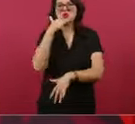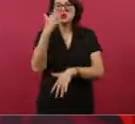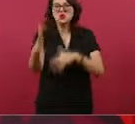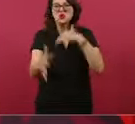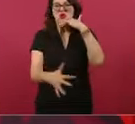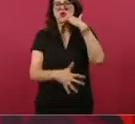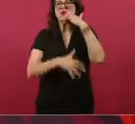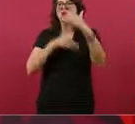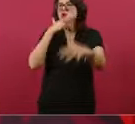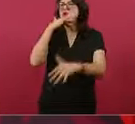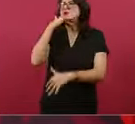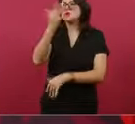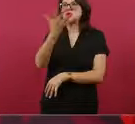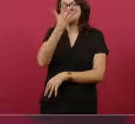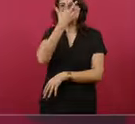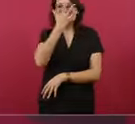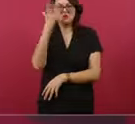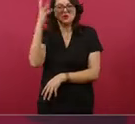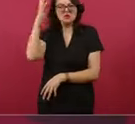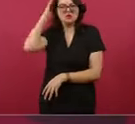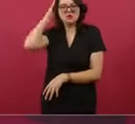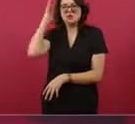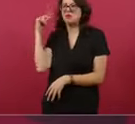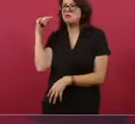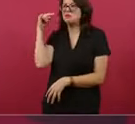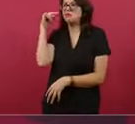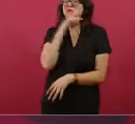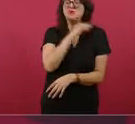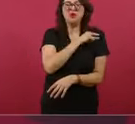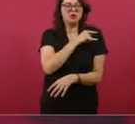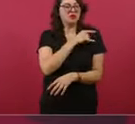inician una campaña en contra de alguien